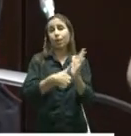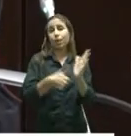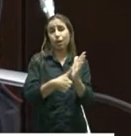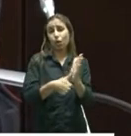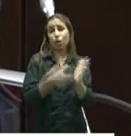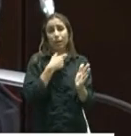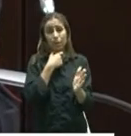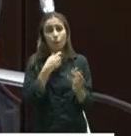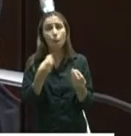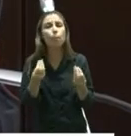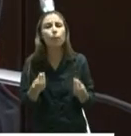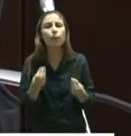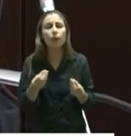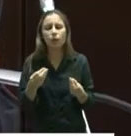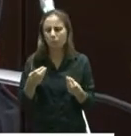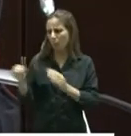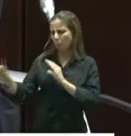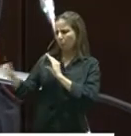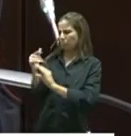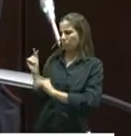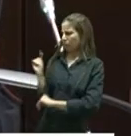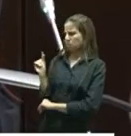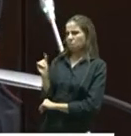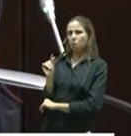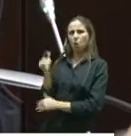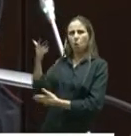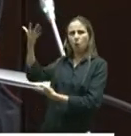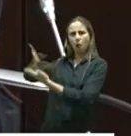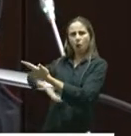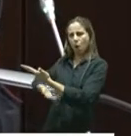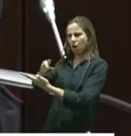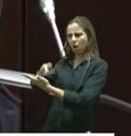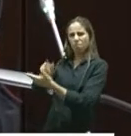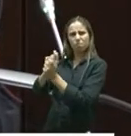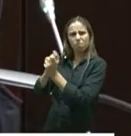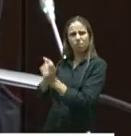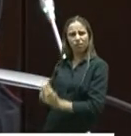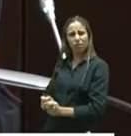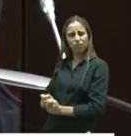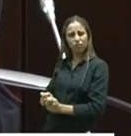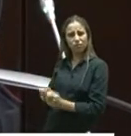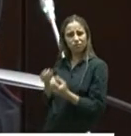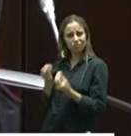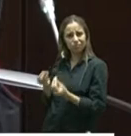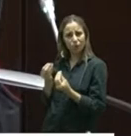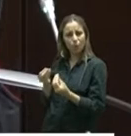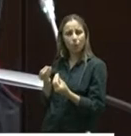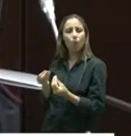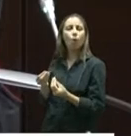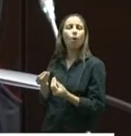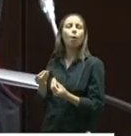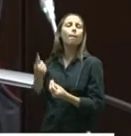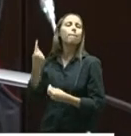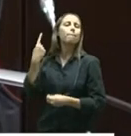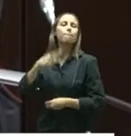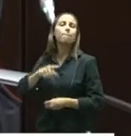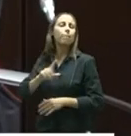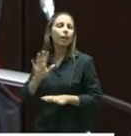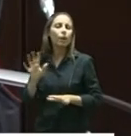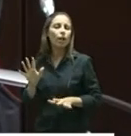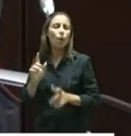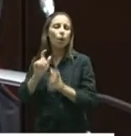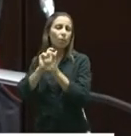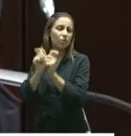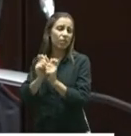recién primero la comentó el miembro informante después nos llegó en la hoja con con estas modificaciones pero evidentemente en lo sustancial no se modifica